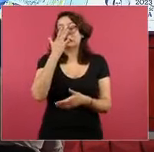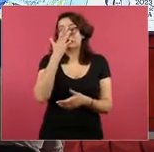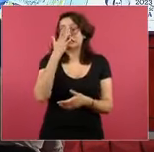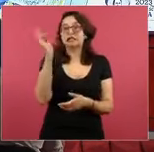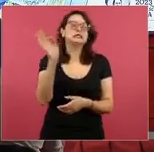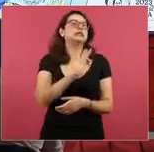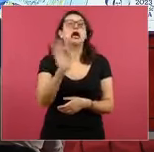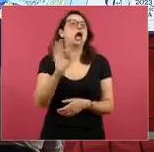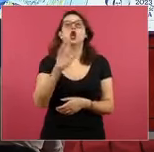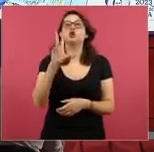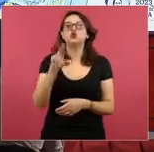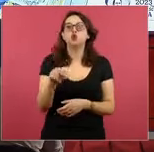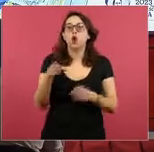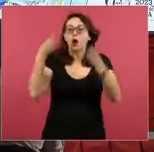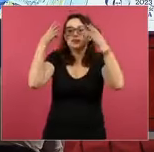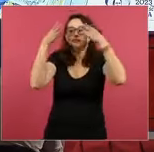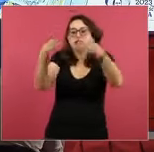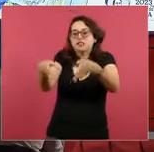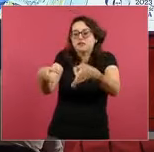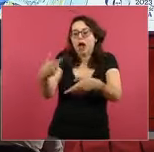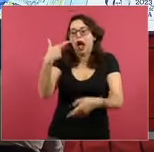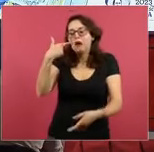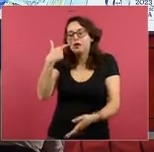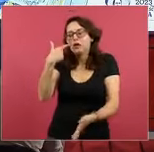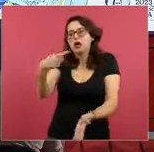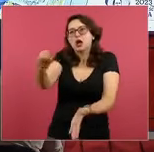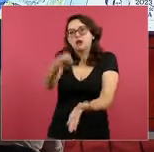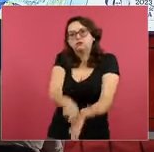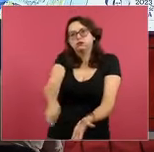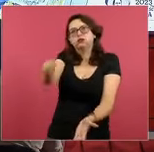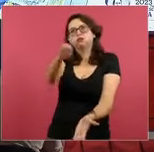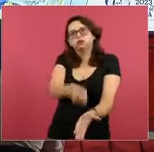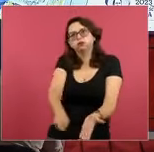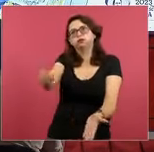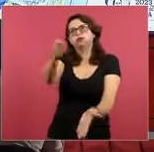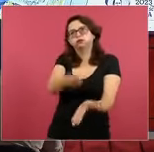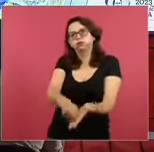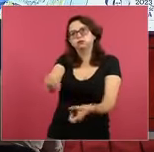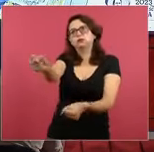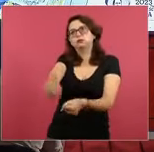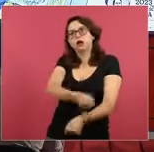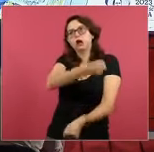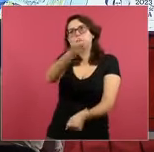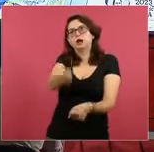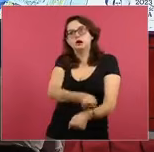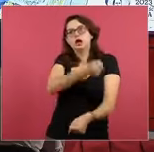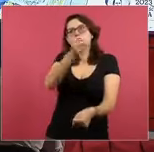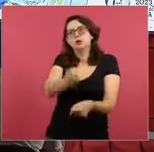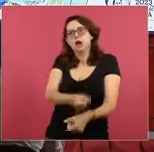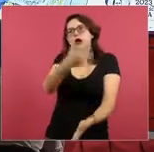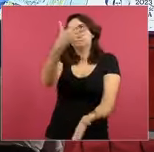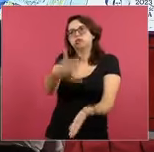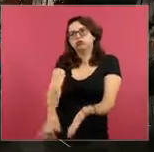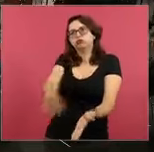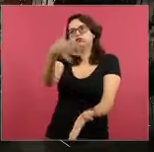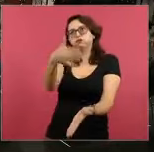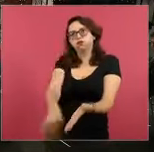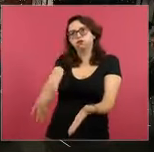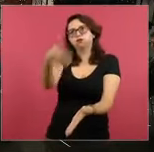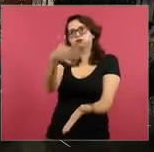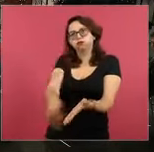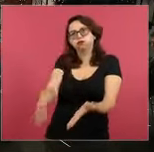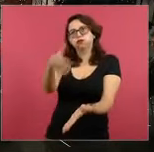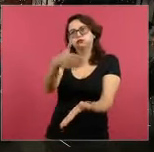está desarrollando su pensamiento, está desarrollando su creatividad, sus acciones. Al compartirlo con otros, esa es una escritura, esa es